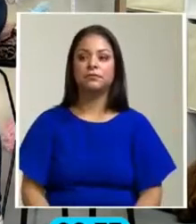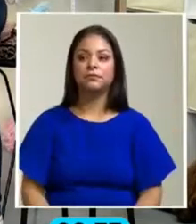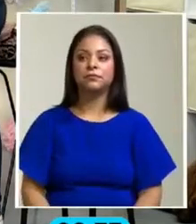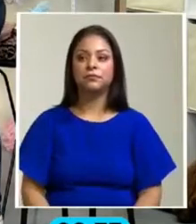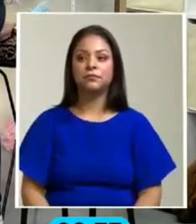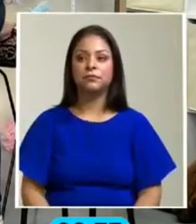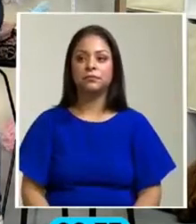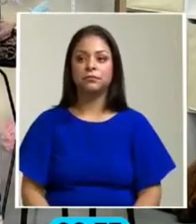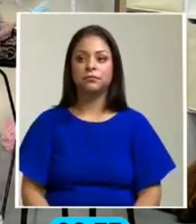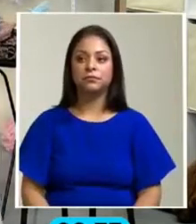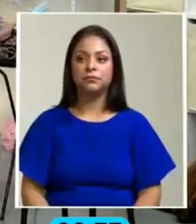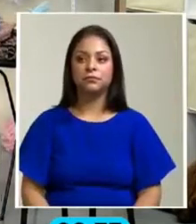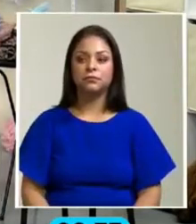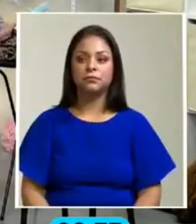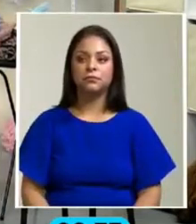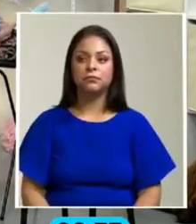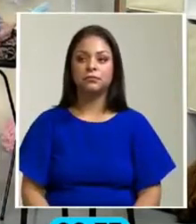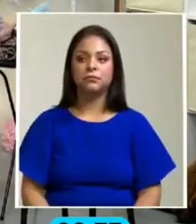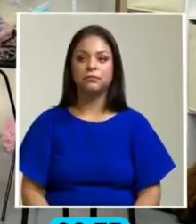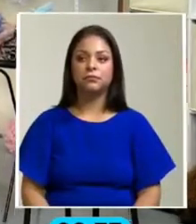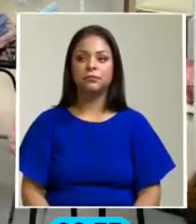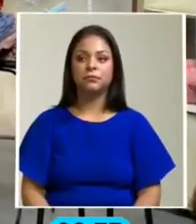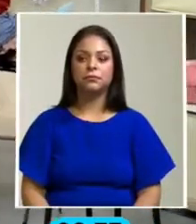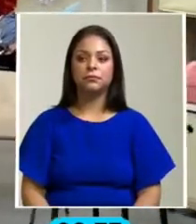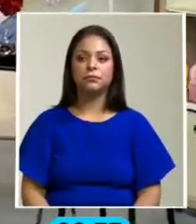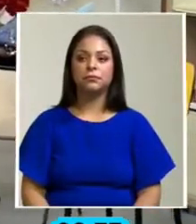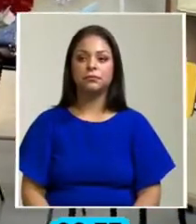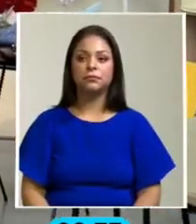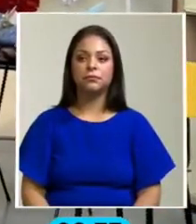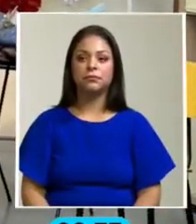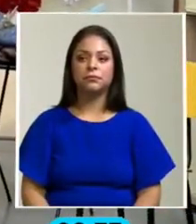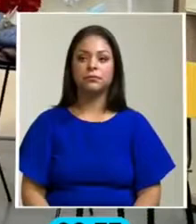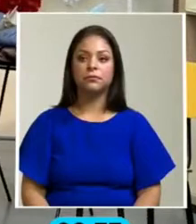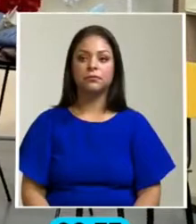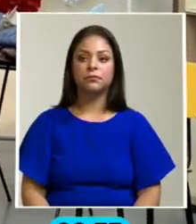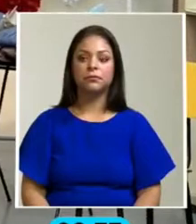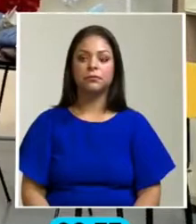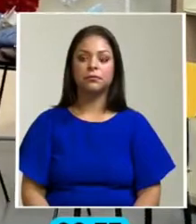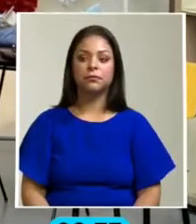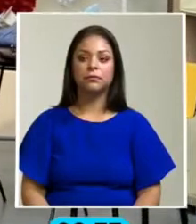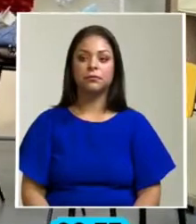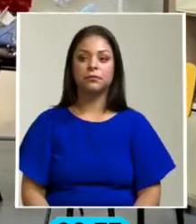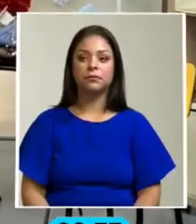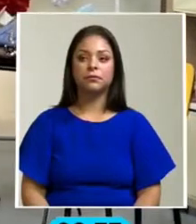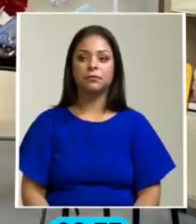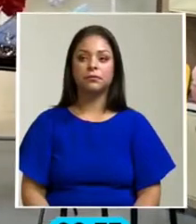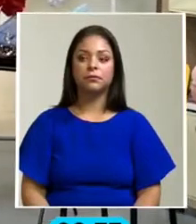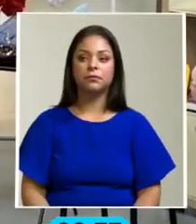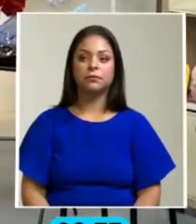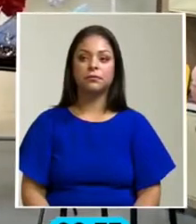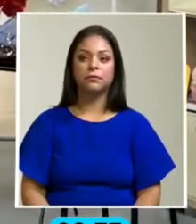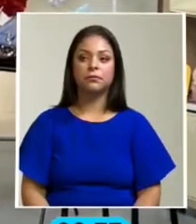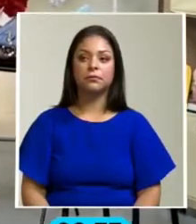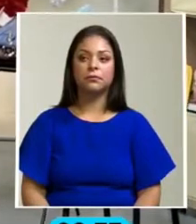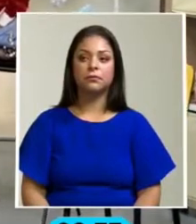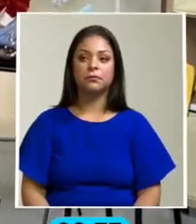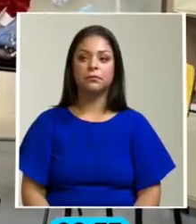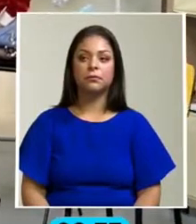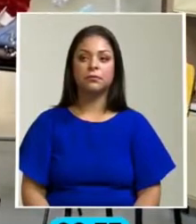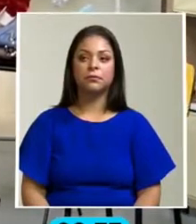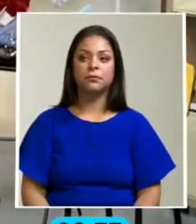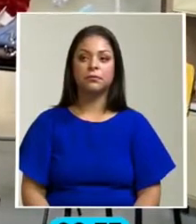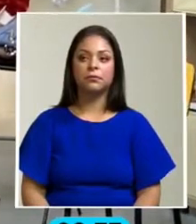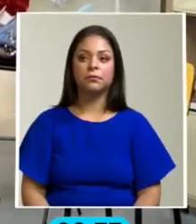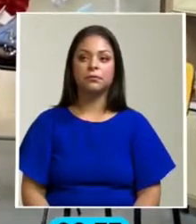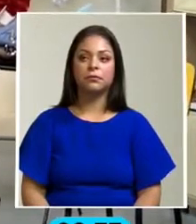Vamos a hacernos un poquito para acá para que podamos entonces ver bien esas láminas. ¿Está bien, Sofi? Y viendo hacia el frente, mi amor, allá. Para que le puedas